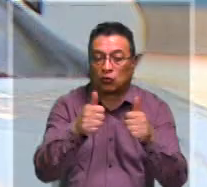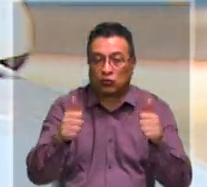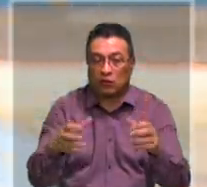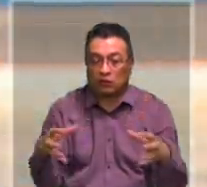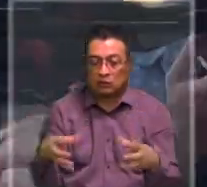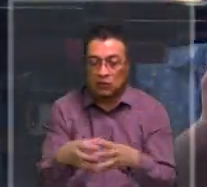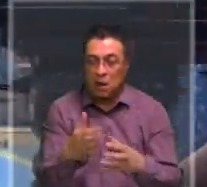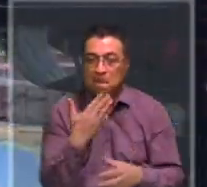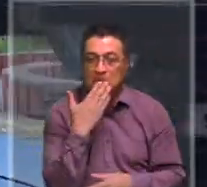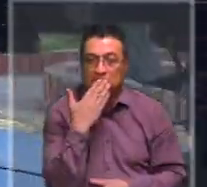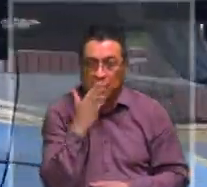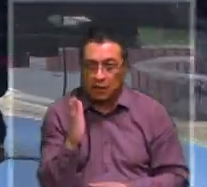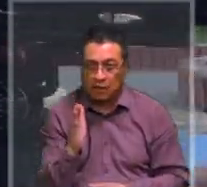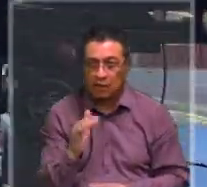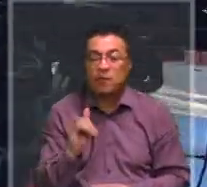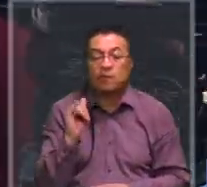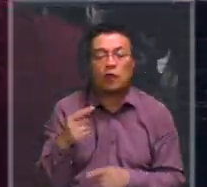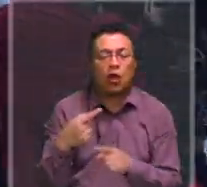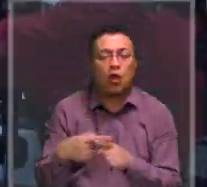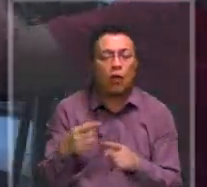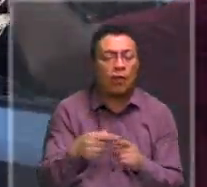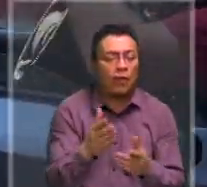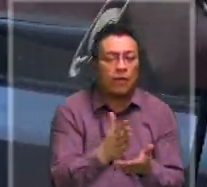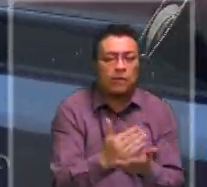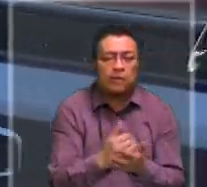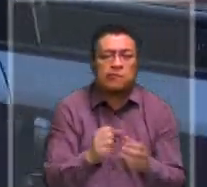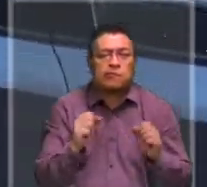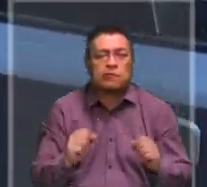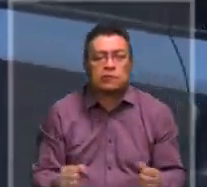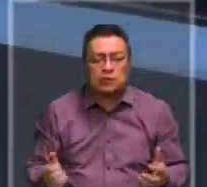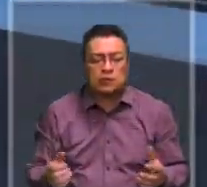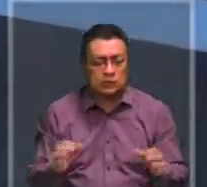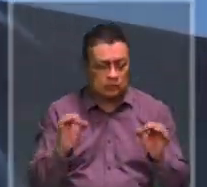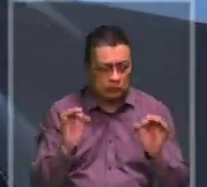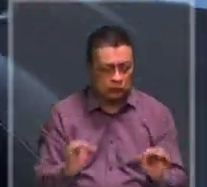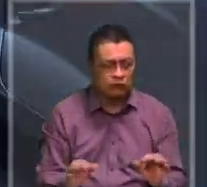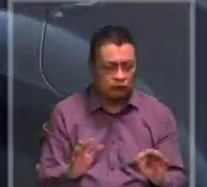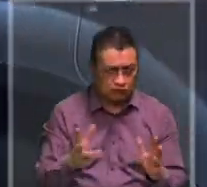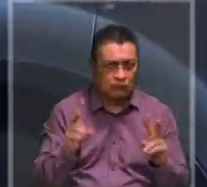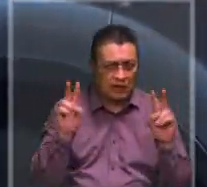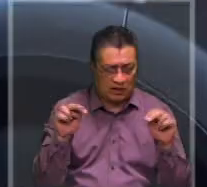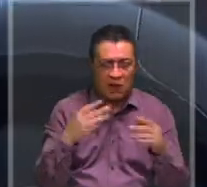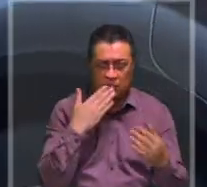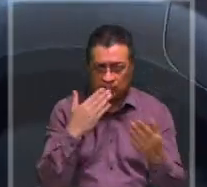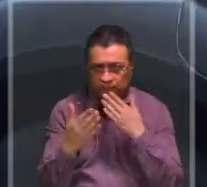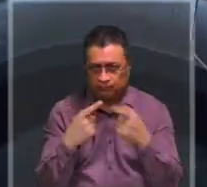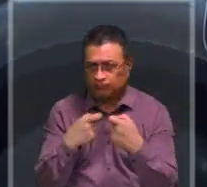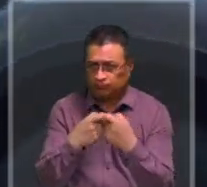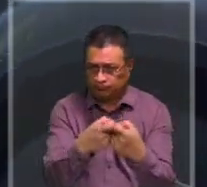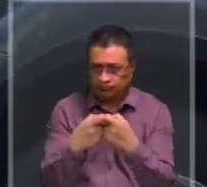especializada pero que otras medidas se podrán aplicar de seguro será materia de debate